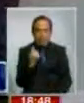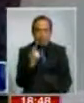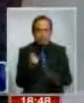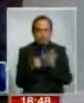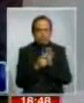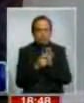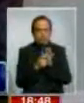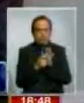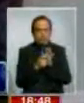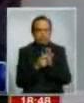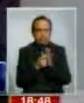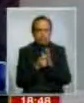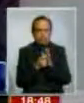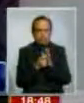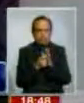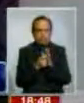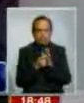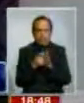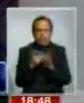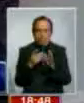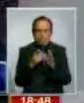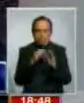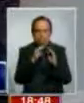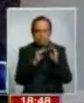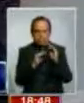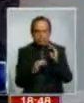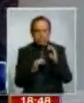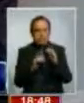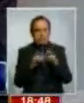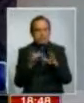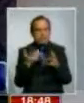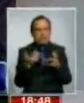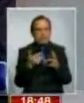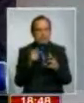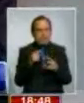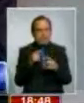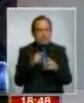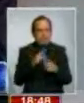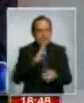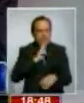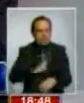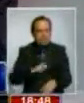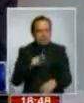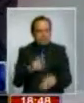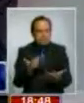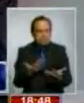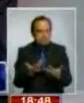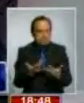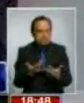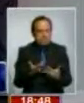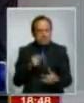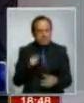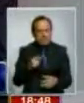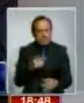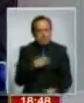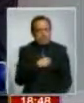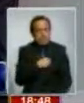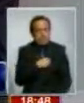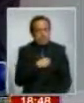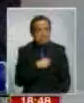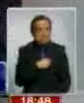sea, aquí había un descuido sistemático del partido para producir este resultado. Es una pena